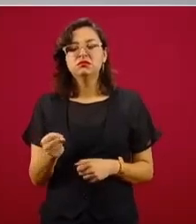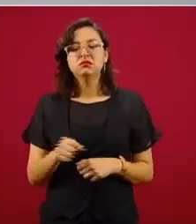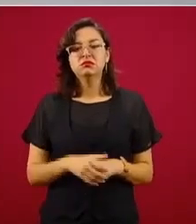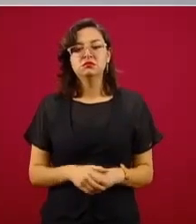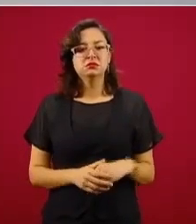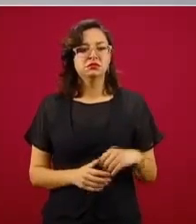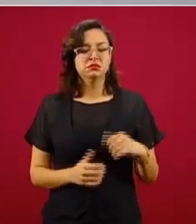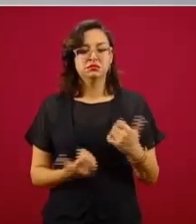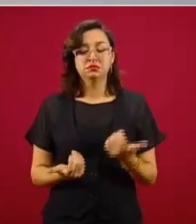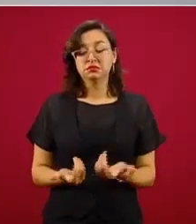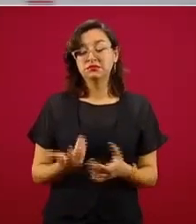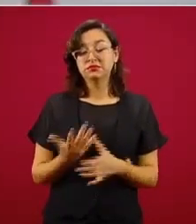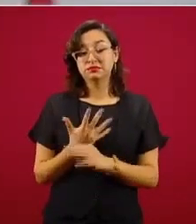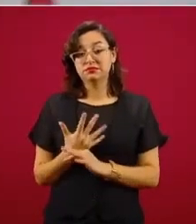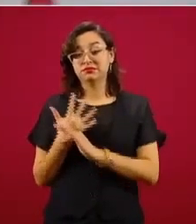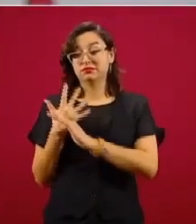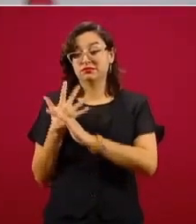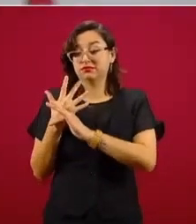poder,